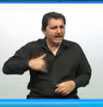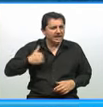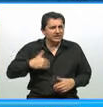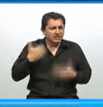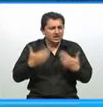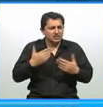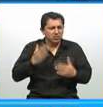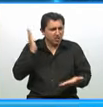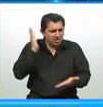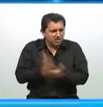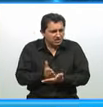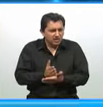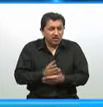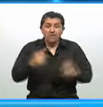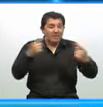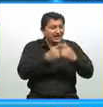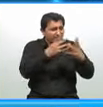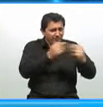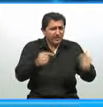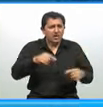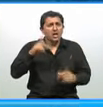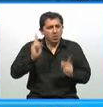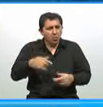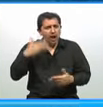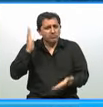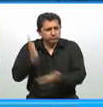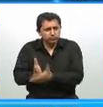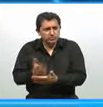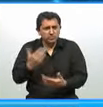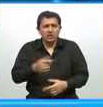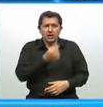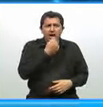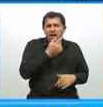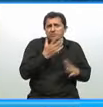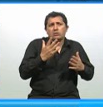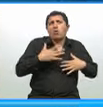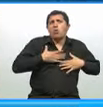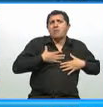sería positivo el hecho de la sanción de oficio? Porque los árbitros también son humanos y se pueden equivocar.